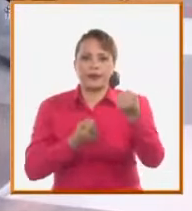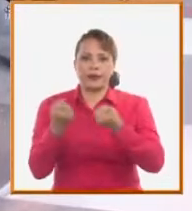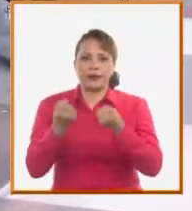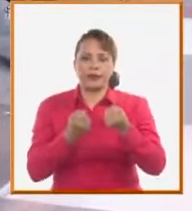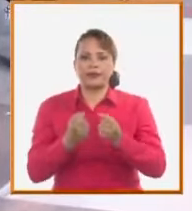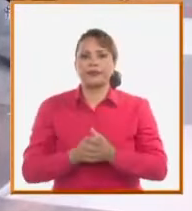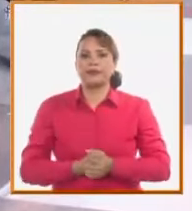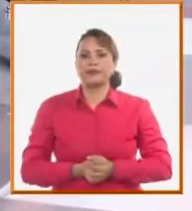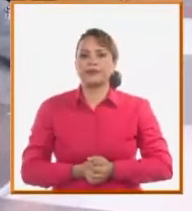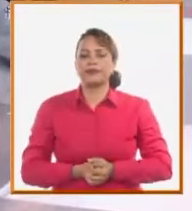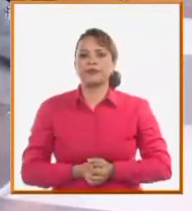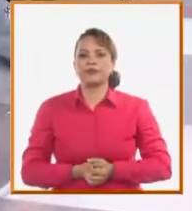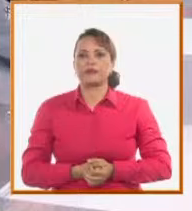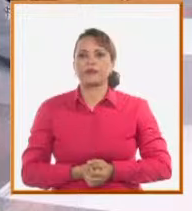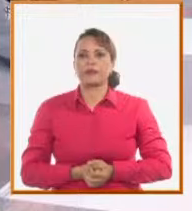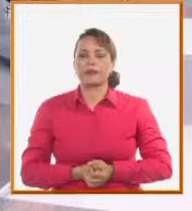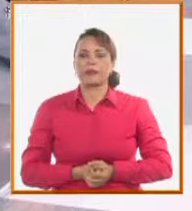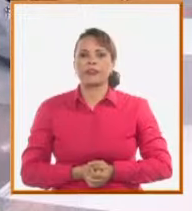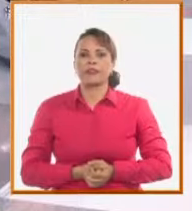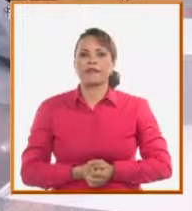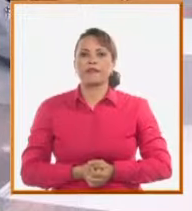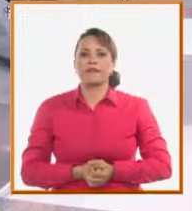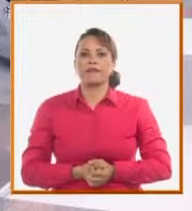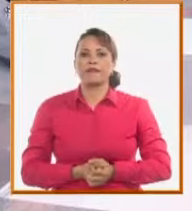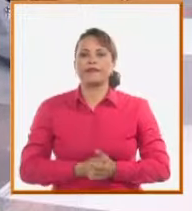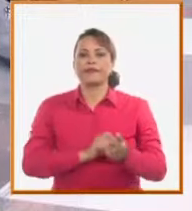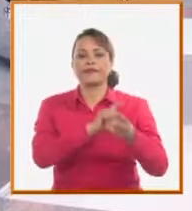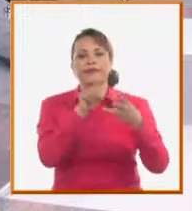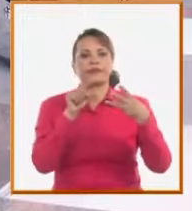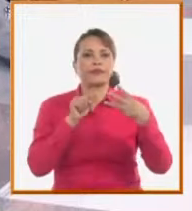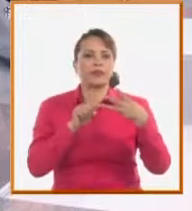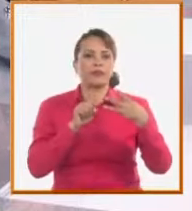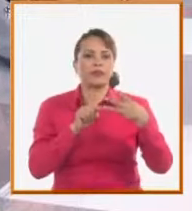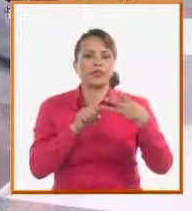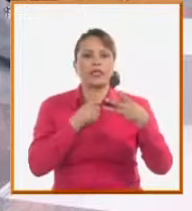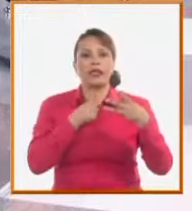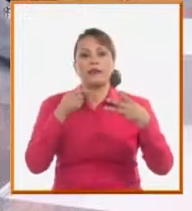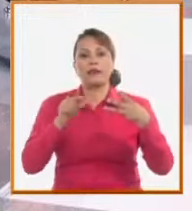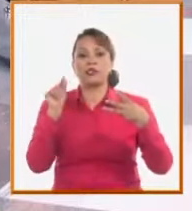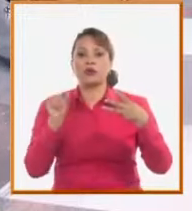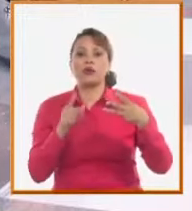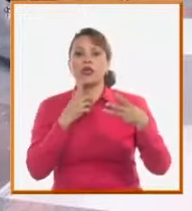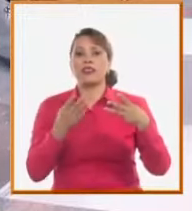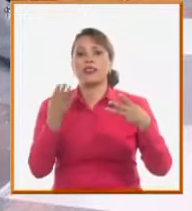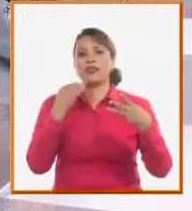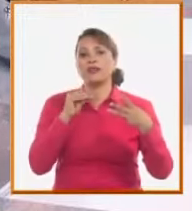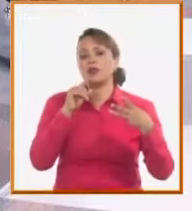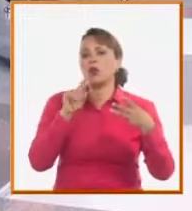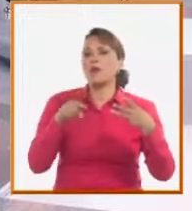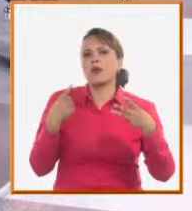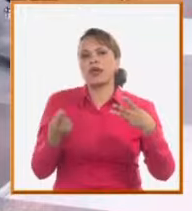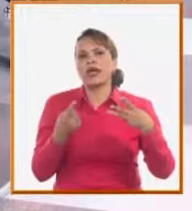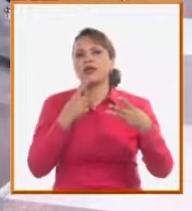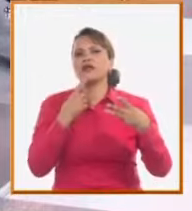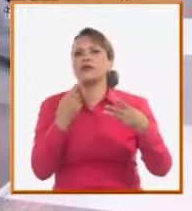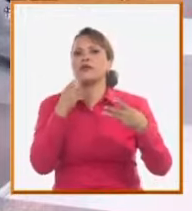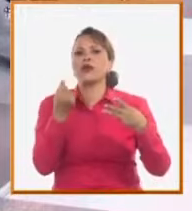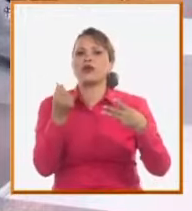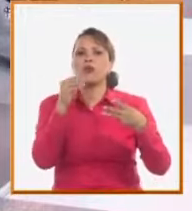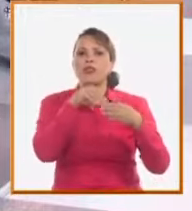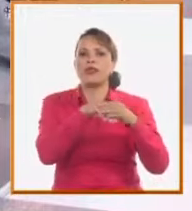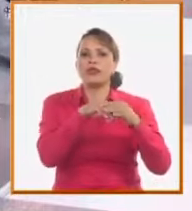en el carro. Y un tercer elemento, que es las personas que dicen que por qué no se pueden asegurar las motos, sean de